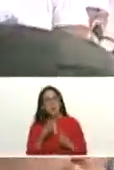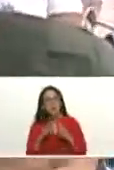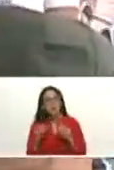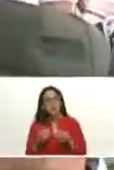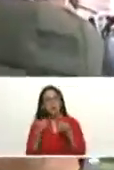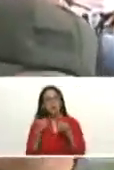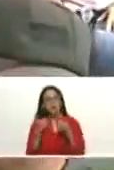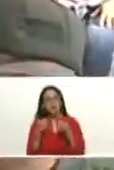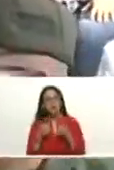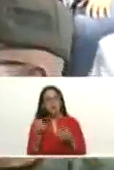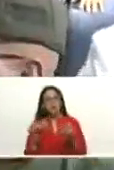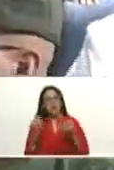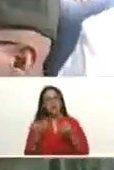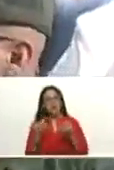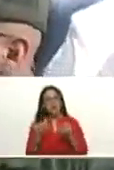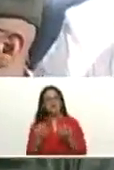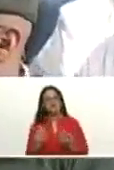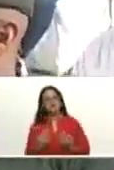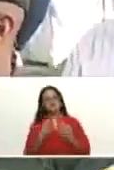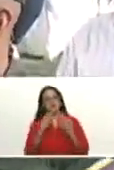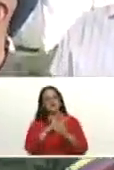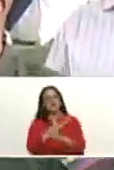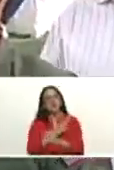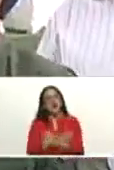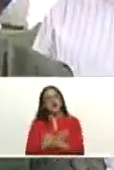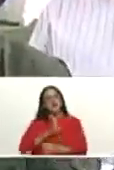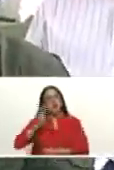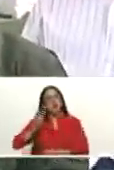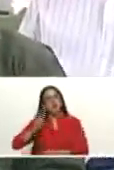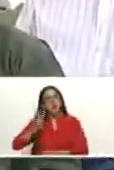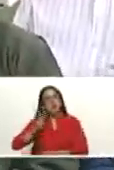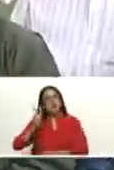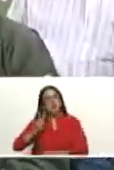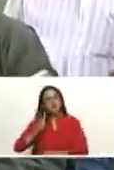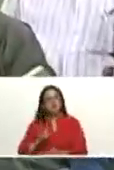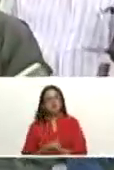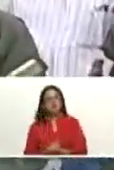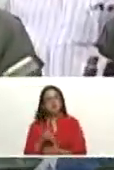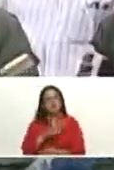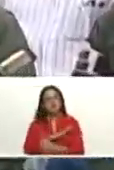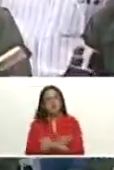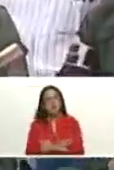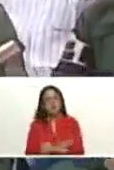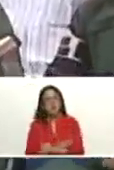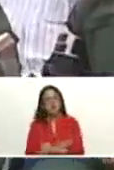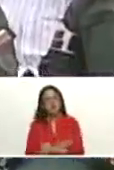verdad. Se respira la fuerza de los valles del Tuy, que es una fuerza